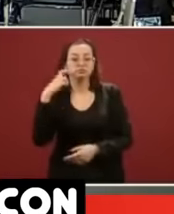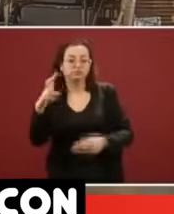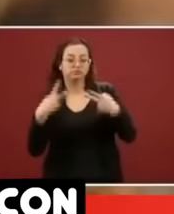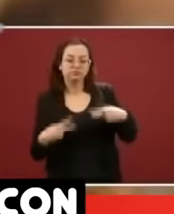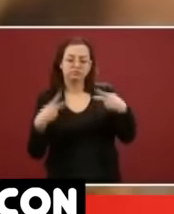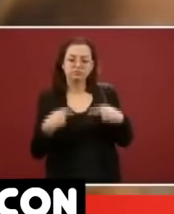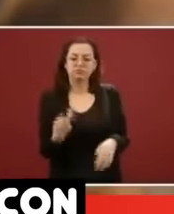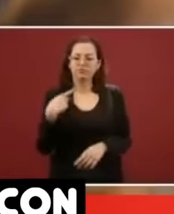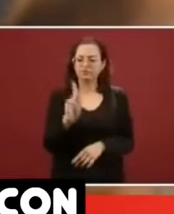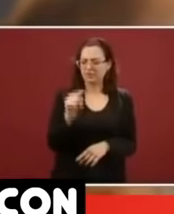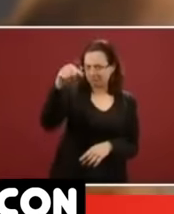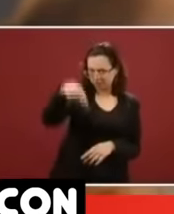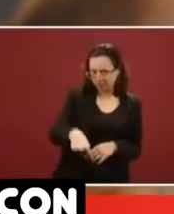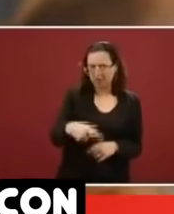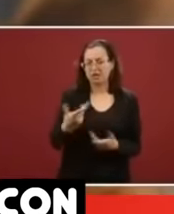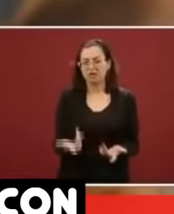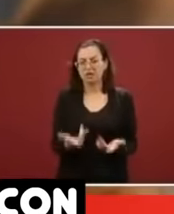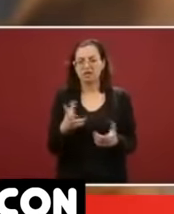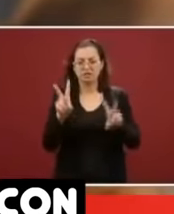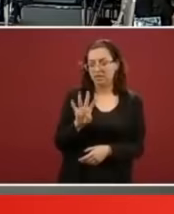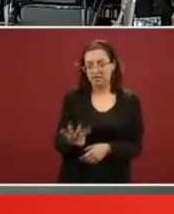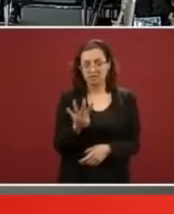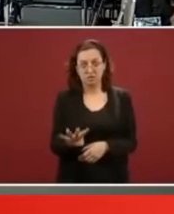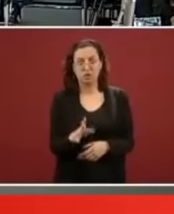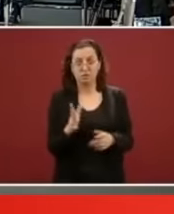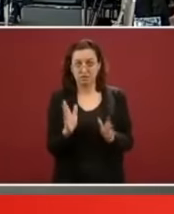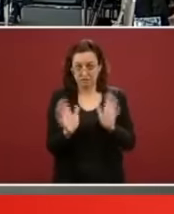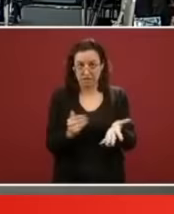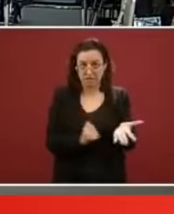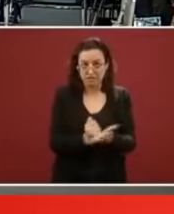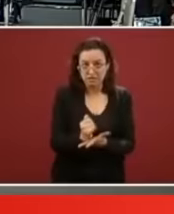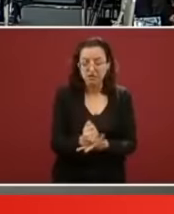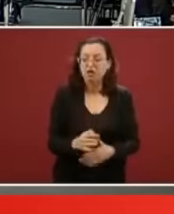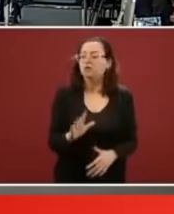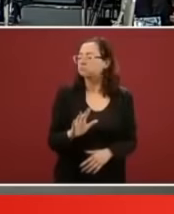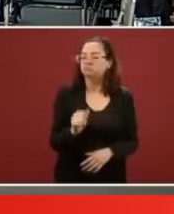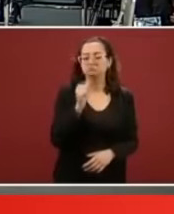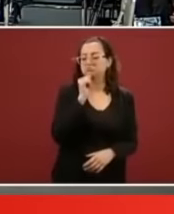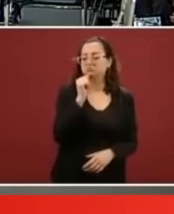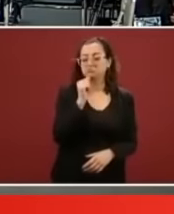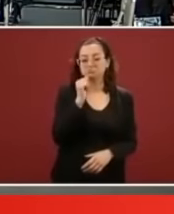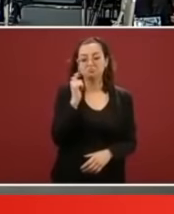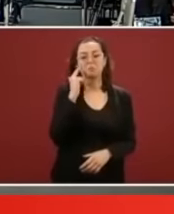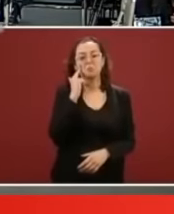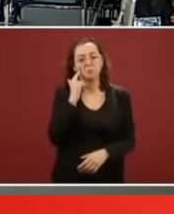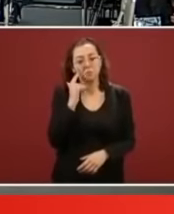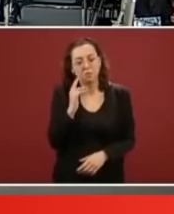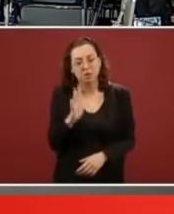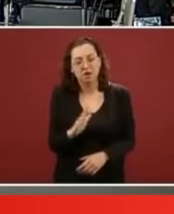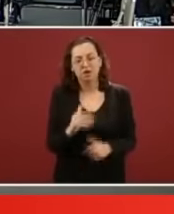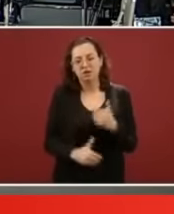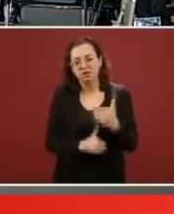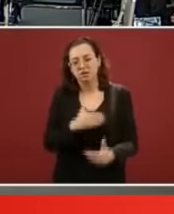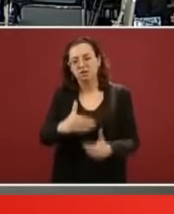medida conjunta con Estados Unidos por el tema del coronavirus. Tenemos cooperación y se les ha informado